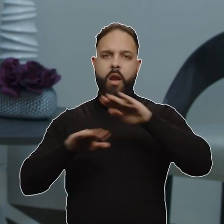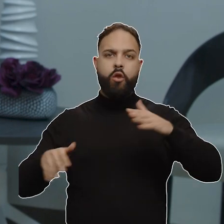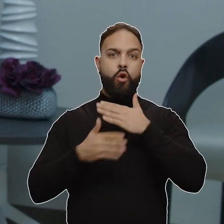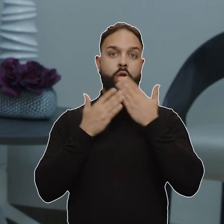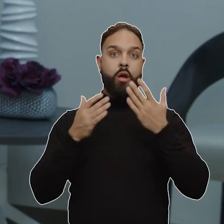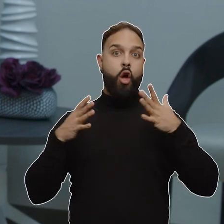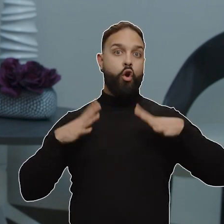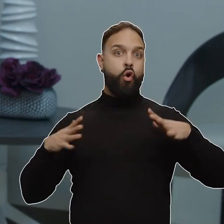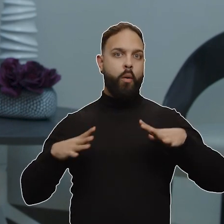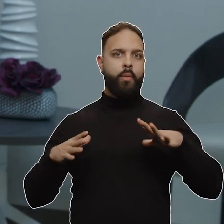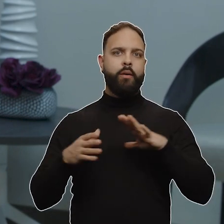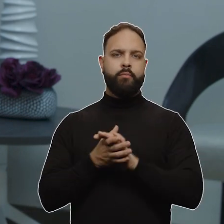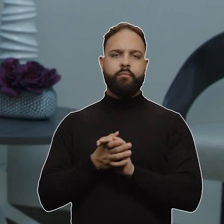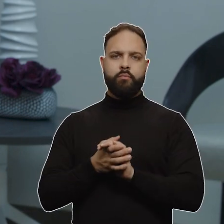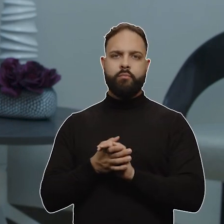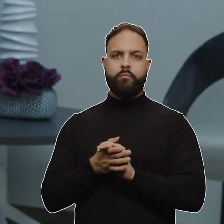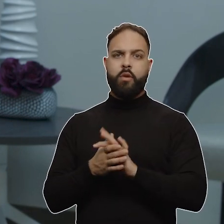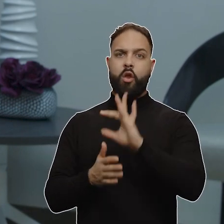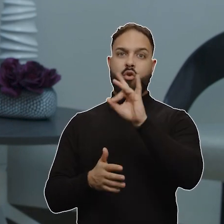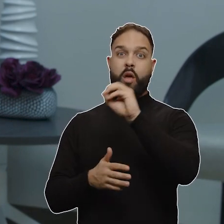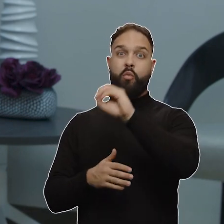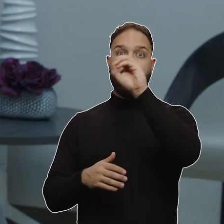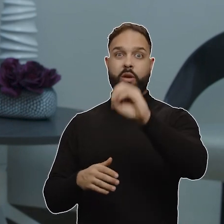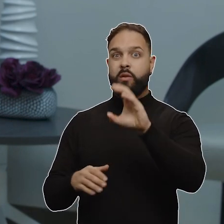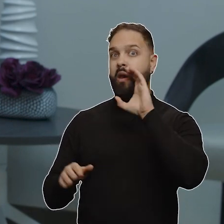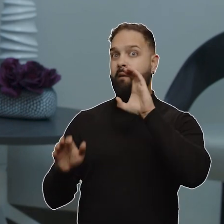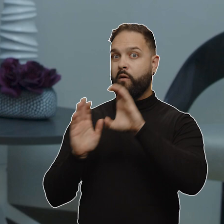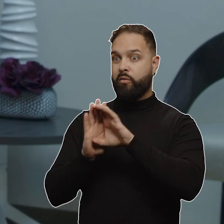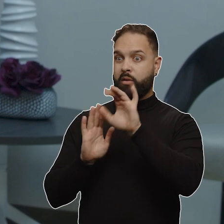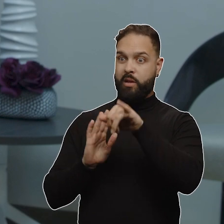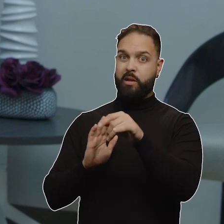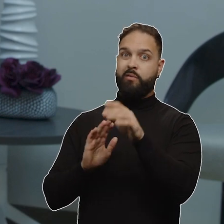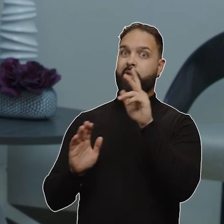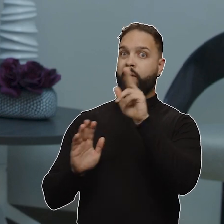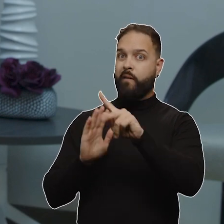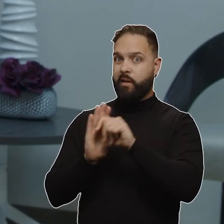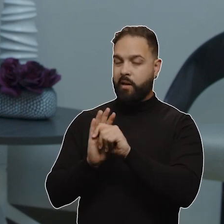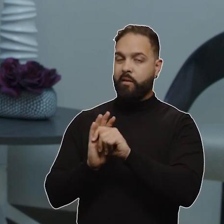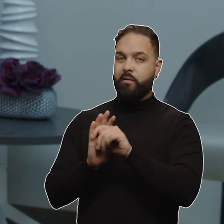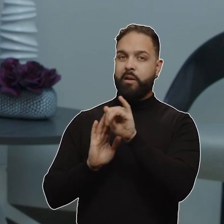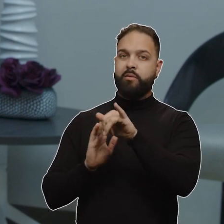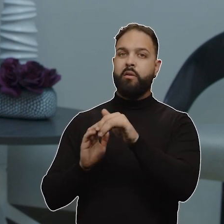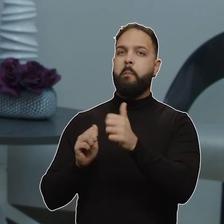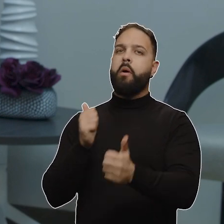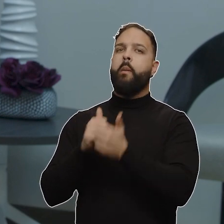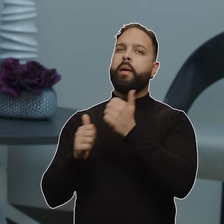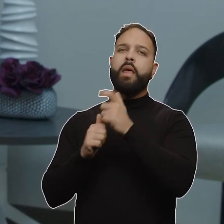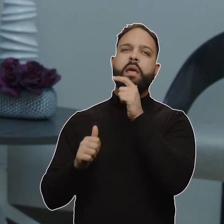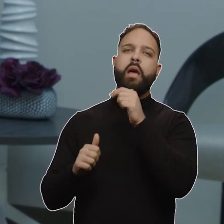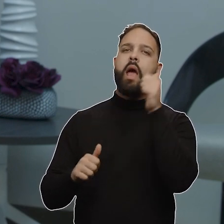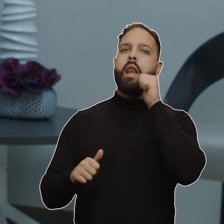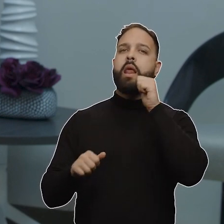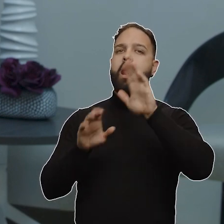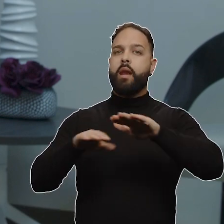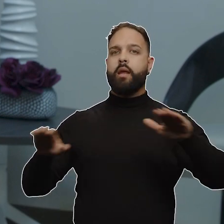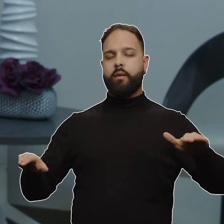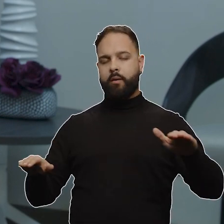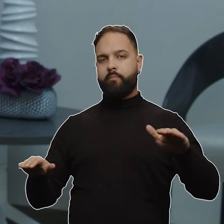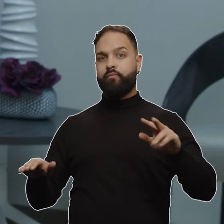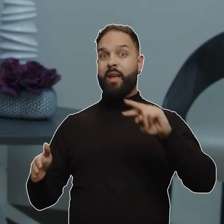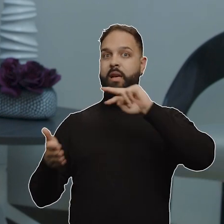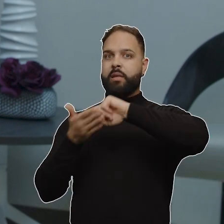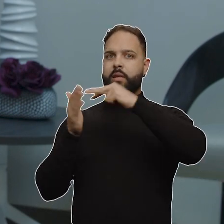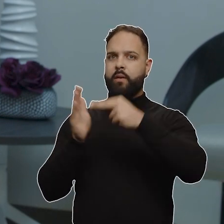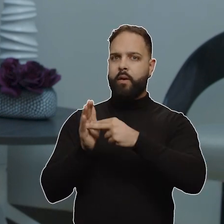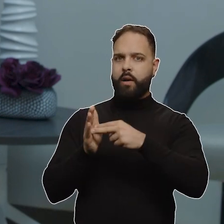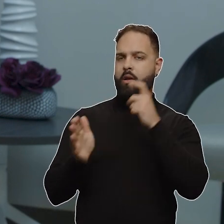que el 80% de las imágenes relacionadas a la explotación sexual por pornografía infantil son de niñas. Así que,